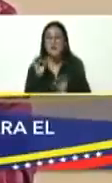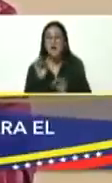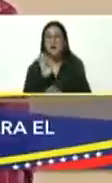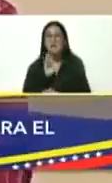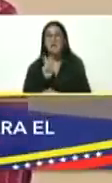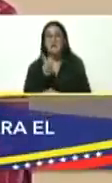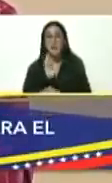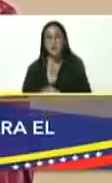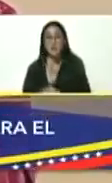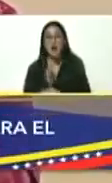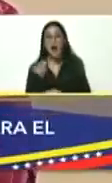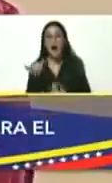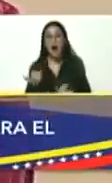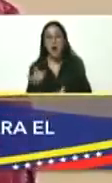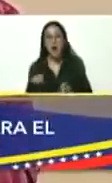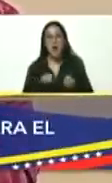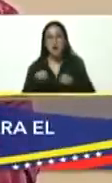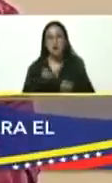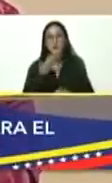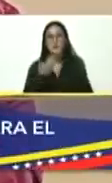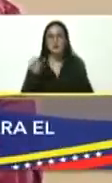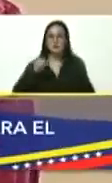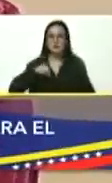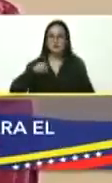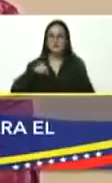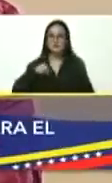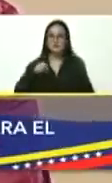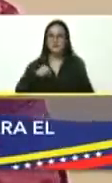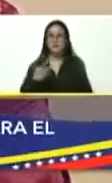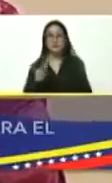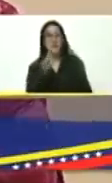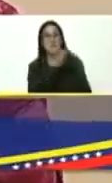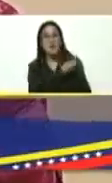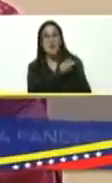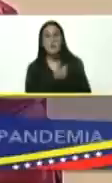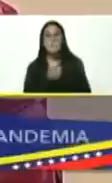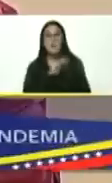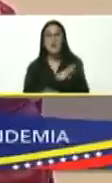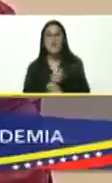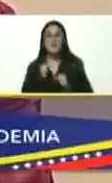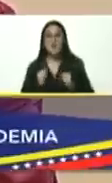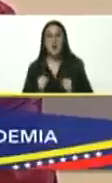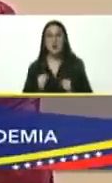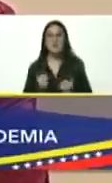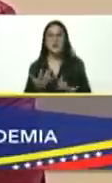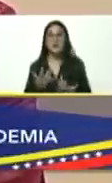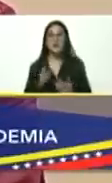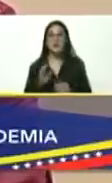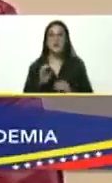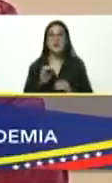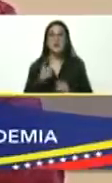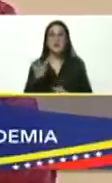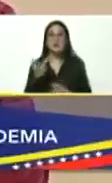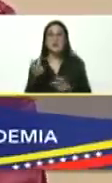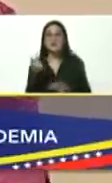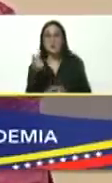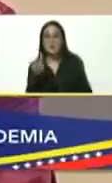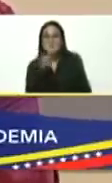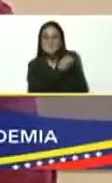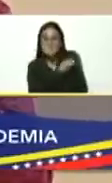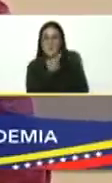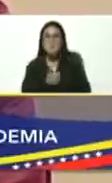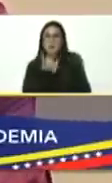ahora la controlamos mejor cierto que con las vacunas estamos más fuertes que con el refuerzo de la vacuna estamos más